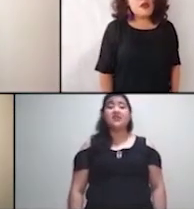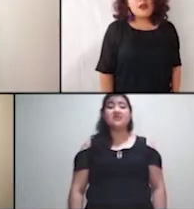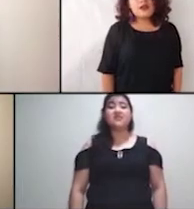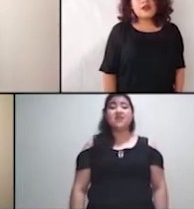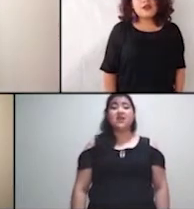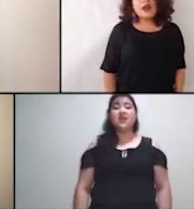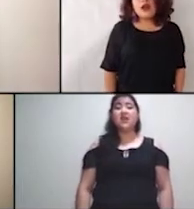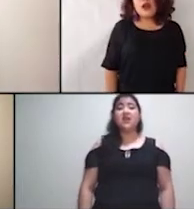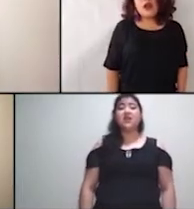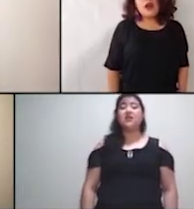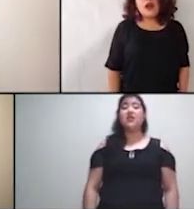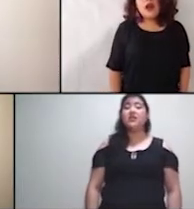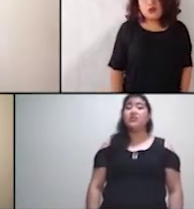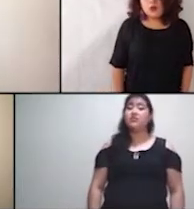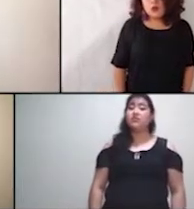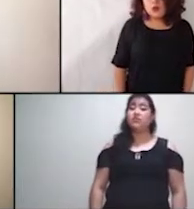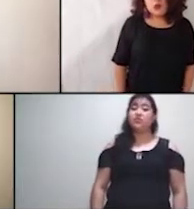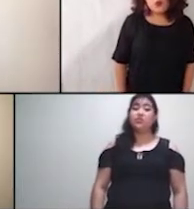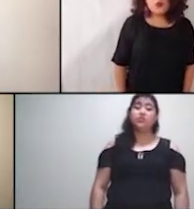la agresión